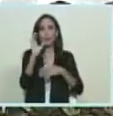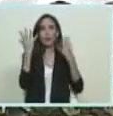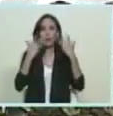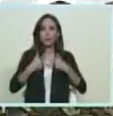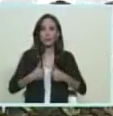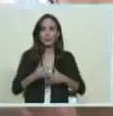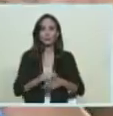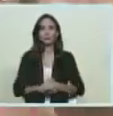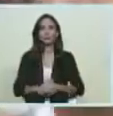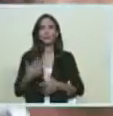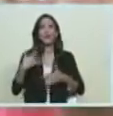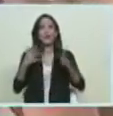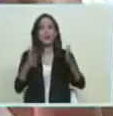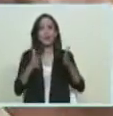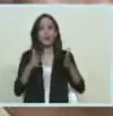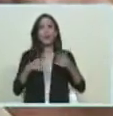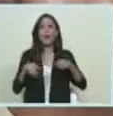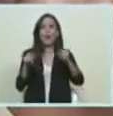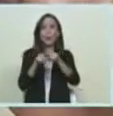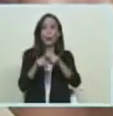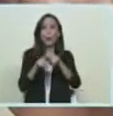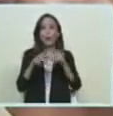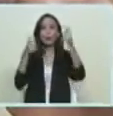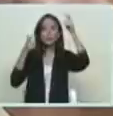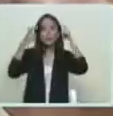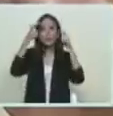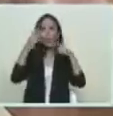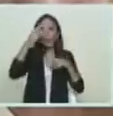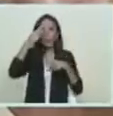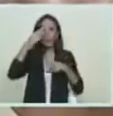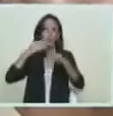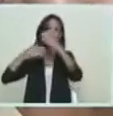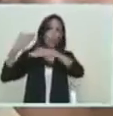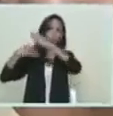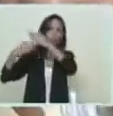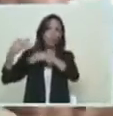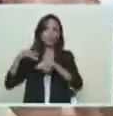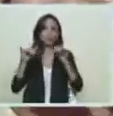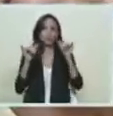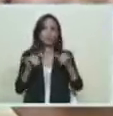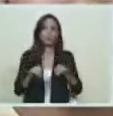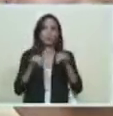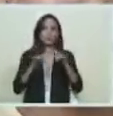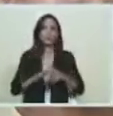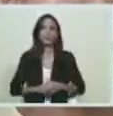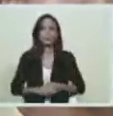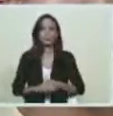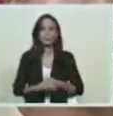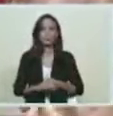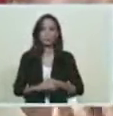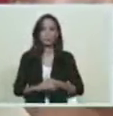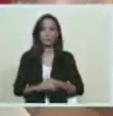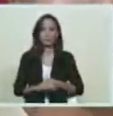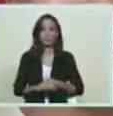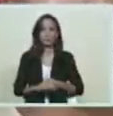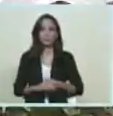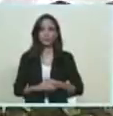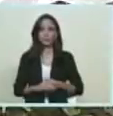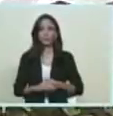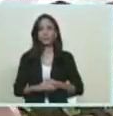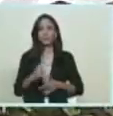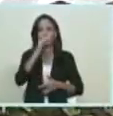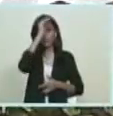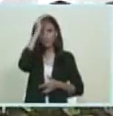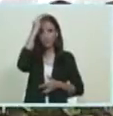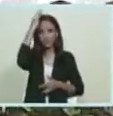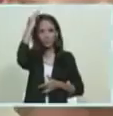Ganamos, presidente, ganamos. Como Chávez era Magallanero también. Así es. Así es. Mira. Porque tenemos doliente, porque desde que llegué, todo